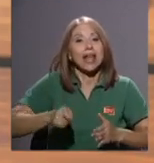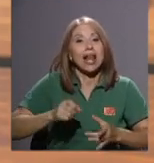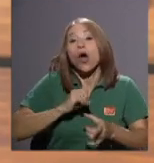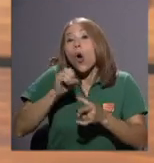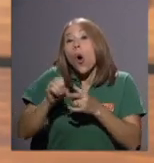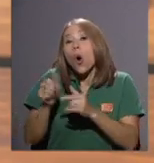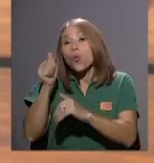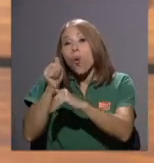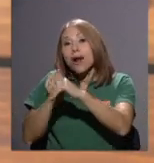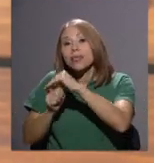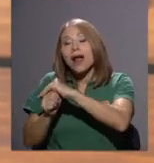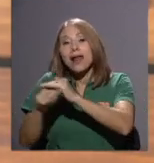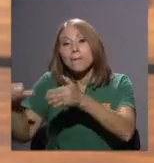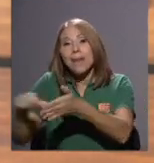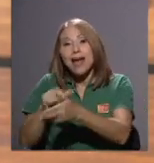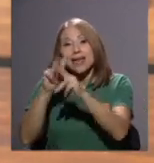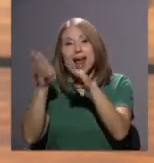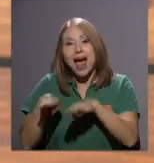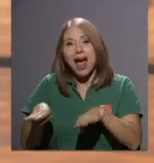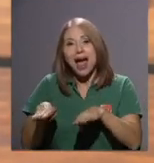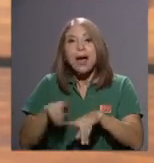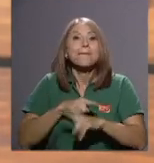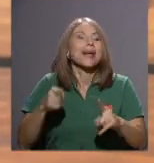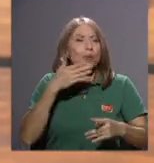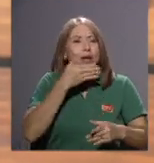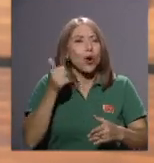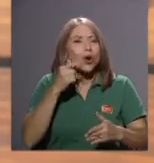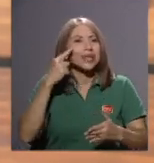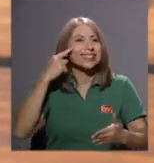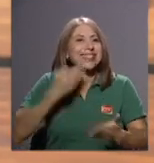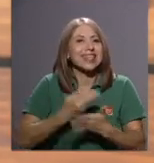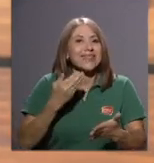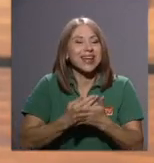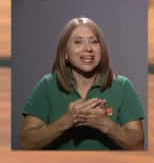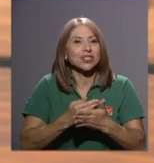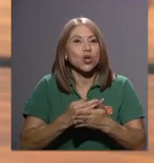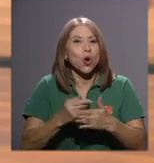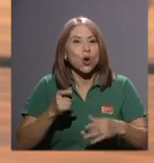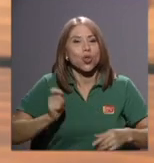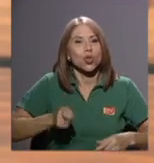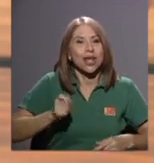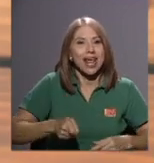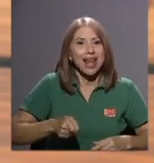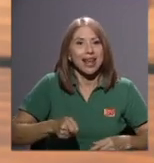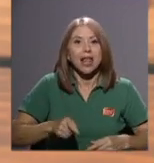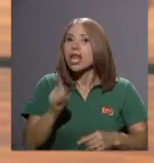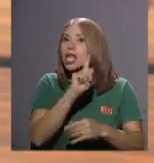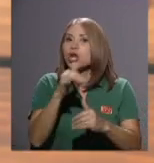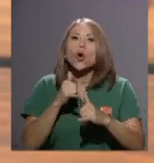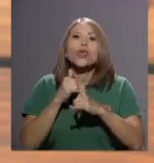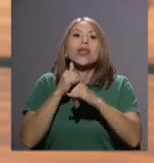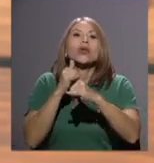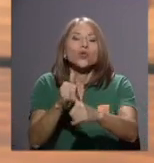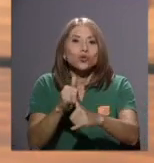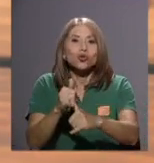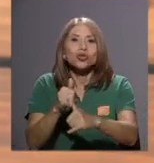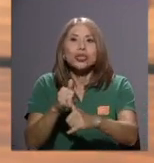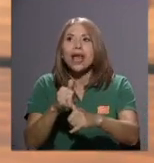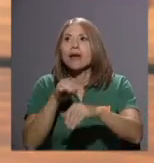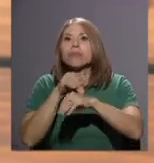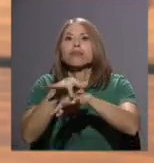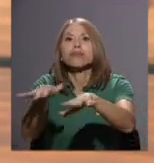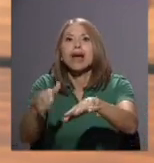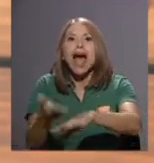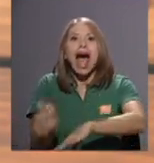ideal es que saque una certificación notarial para tener más peso y no denuncie un perfil abusivo antes de interponer la denuncia o recabar la